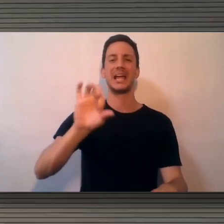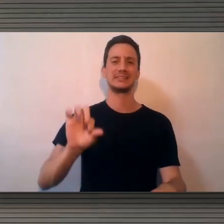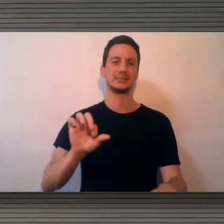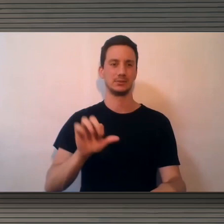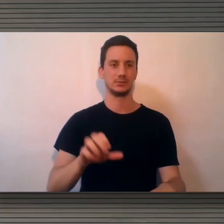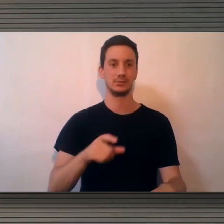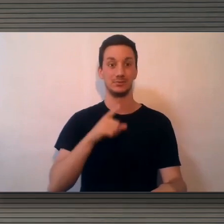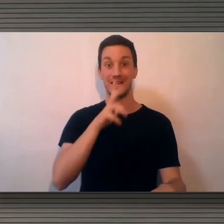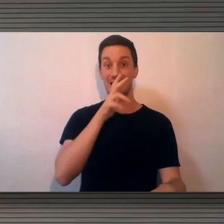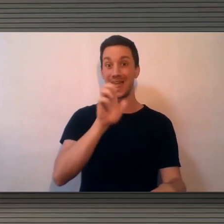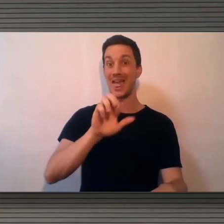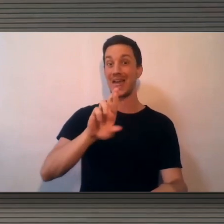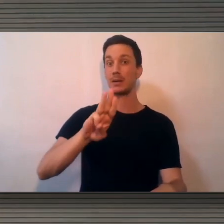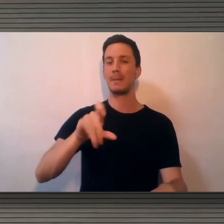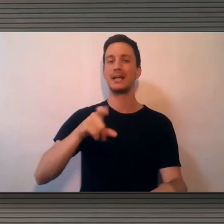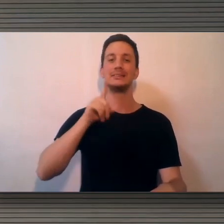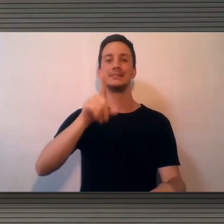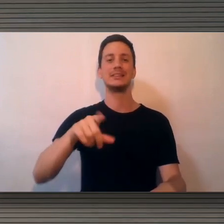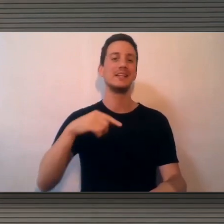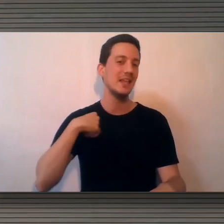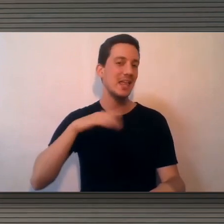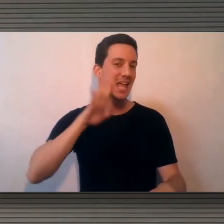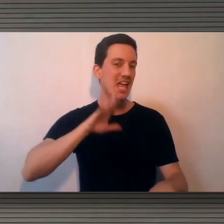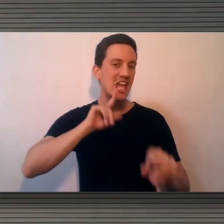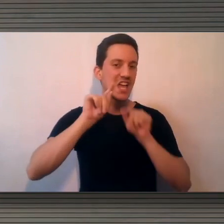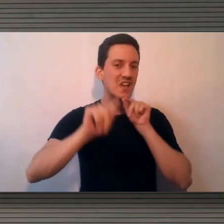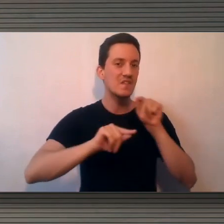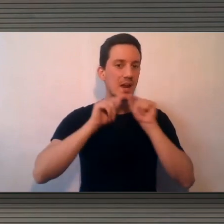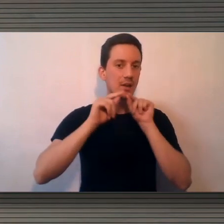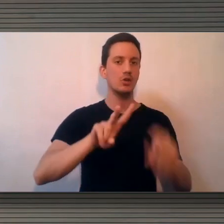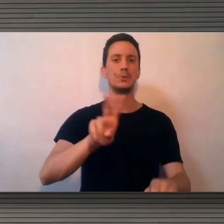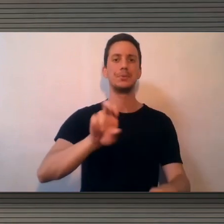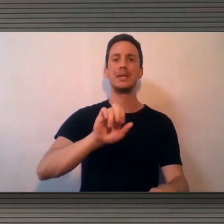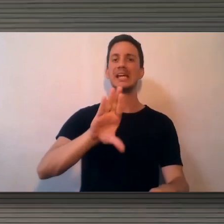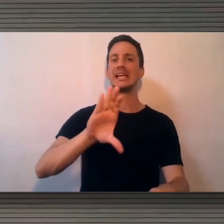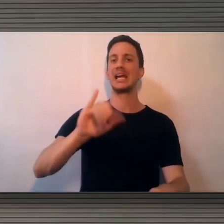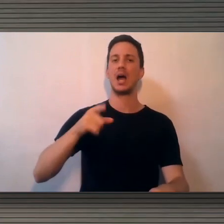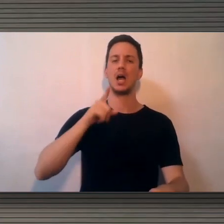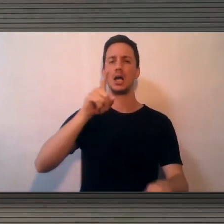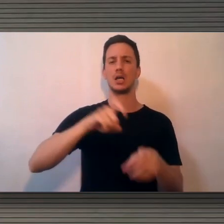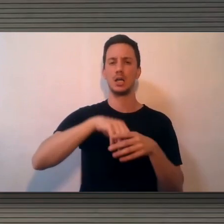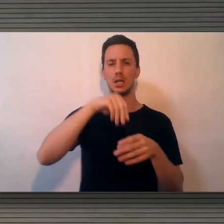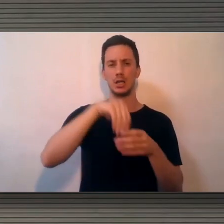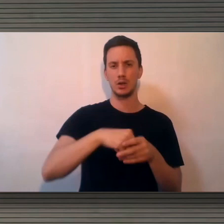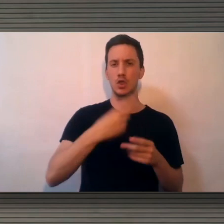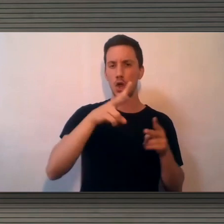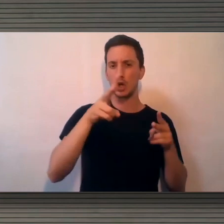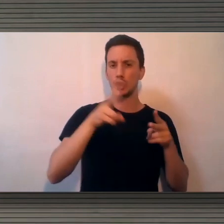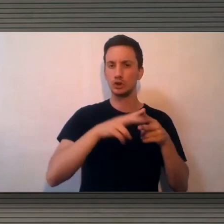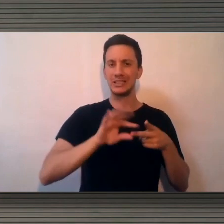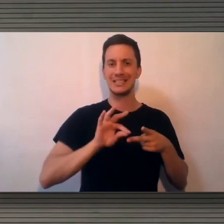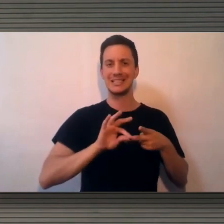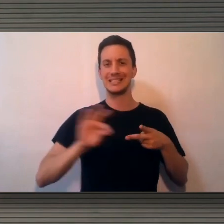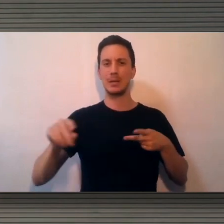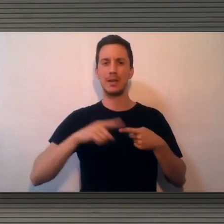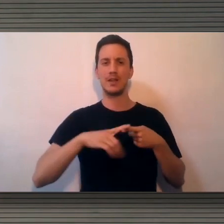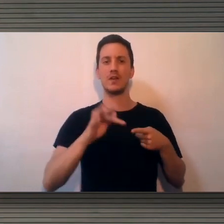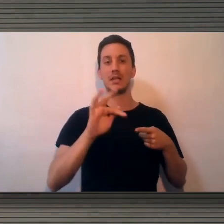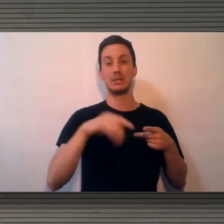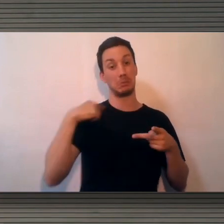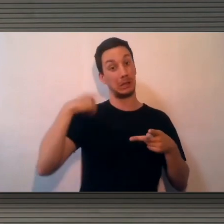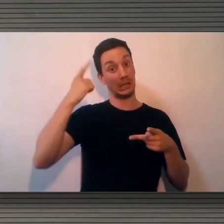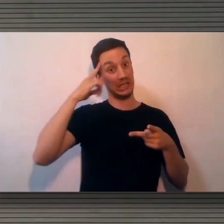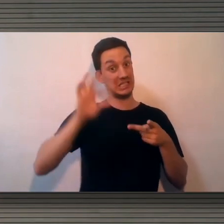Bueno, el herpes es una infección vírica. Hay dos tipos de herpes, el herpes zóster y el herpes simple. Supongo que será el herpes